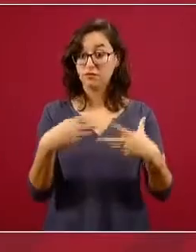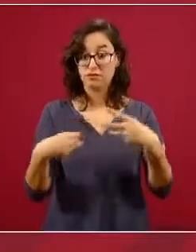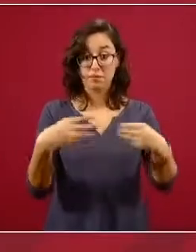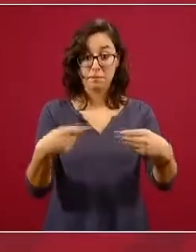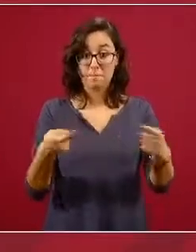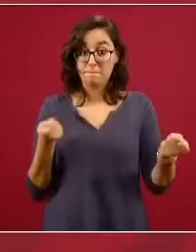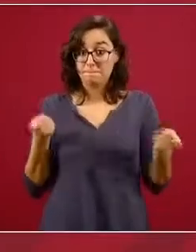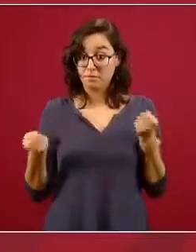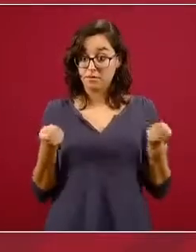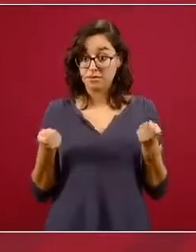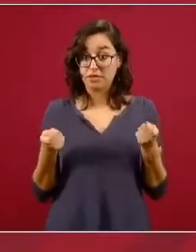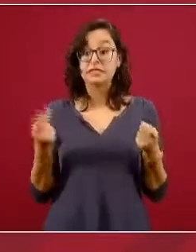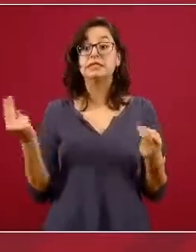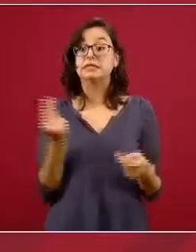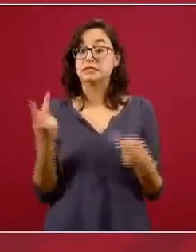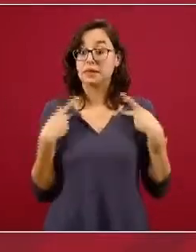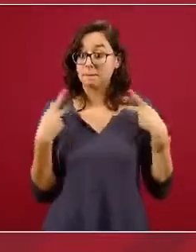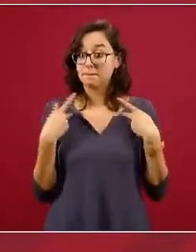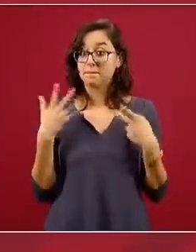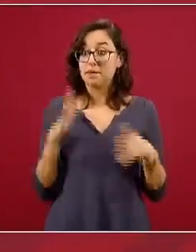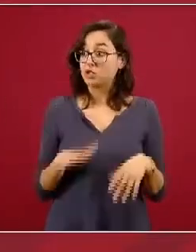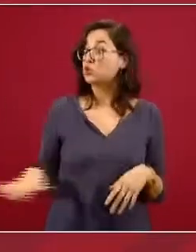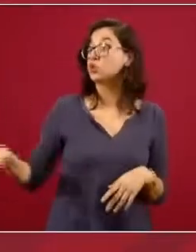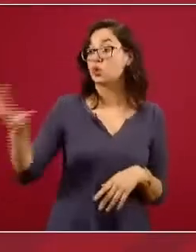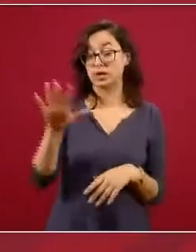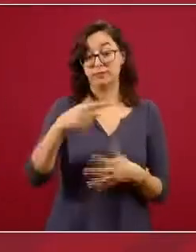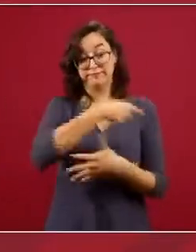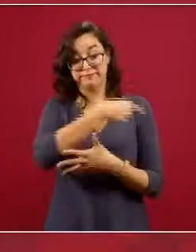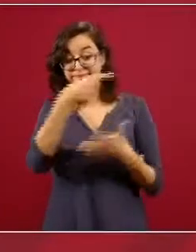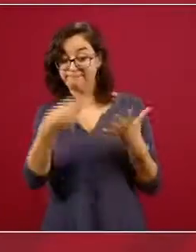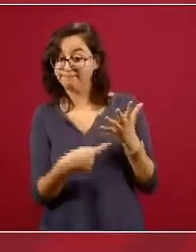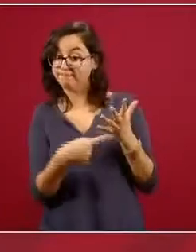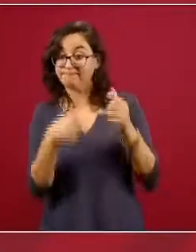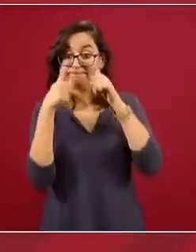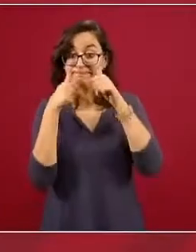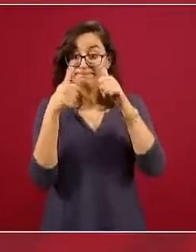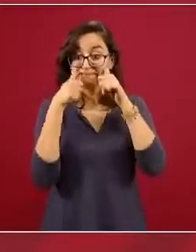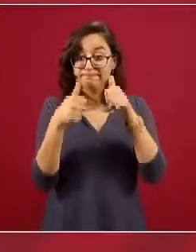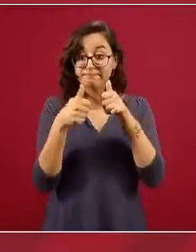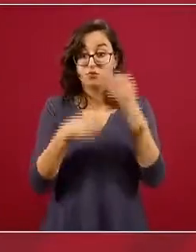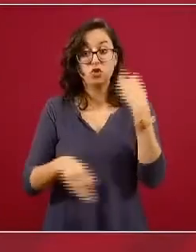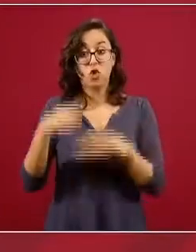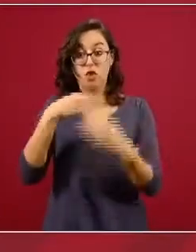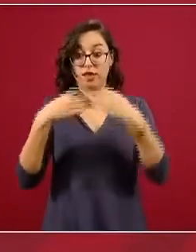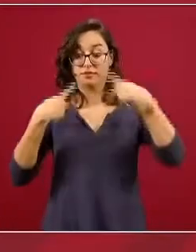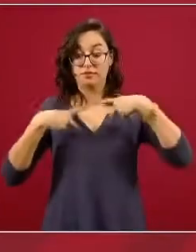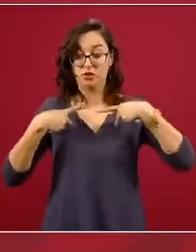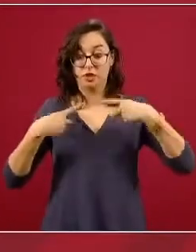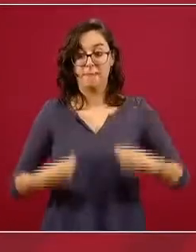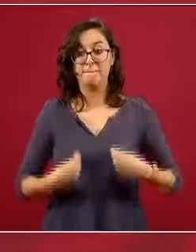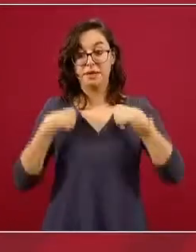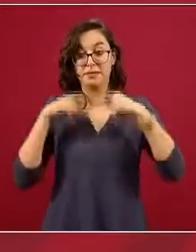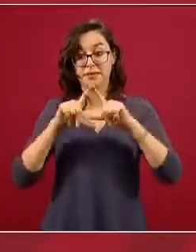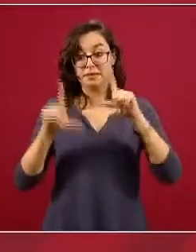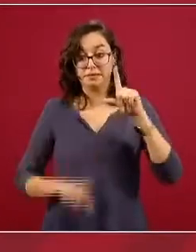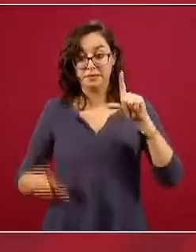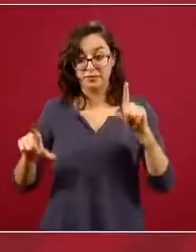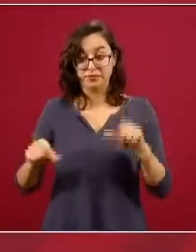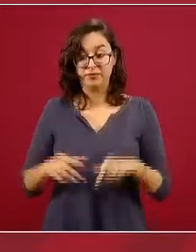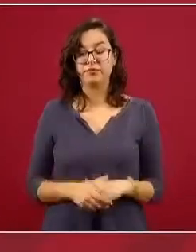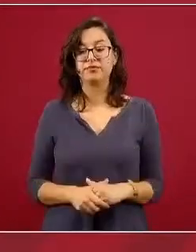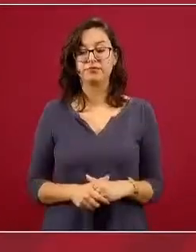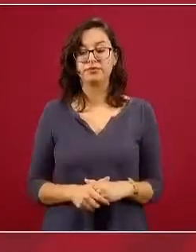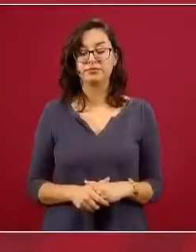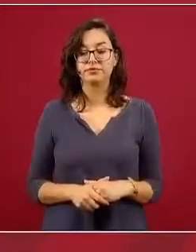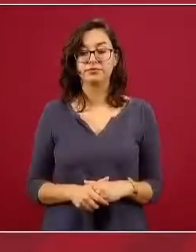su control, de la colaboración de las personas, de todas las personas que viven en el país. Hay que atender